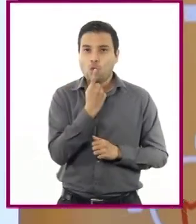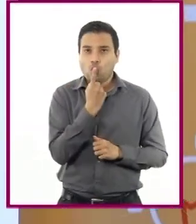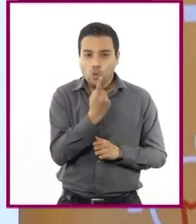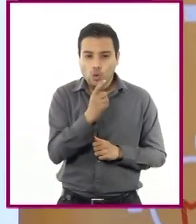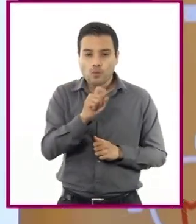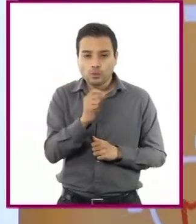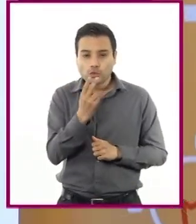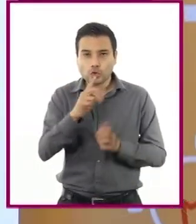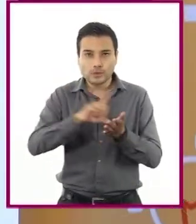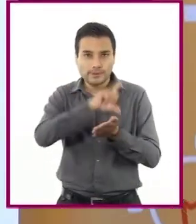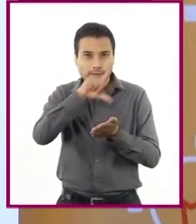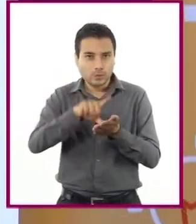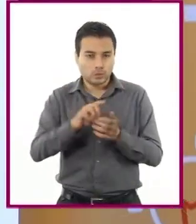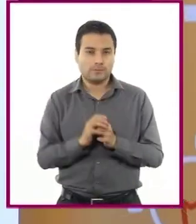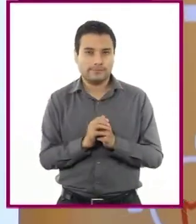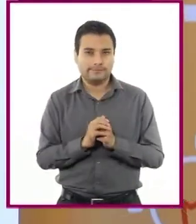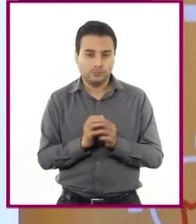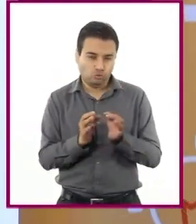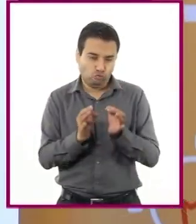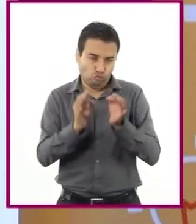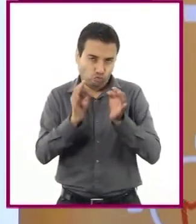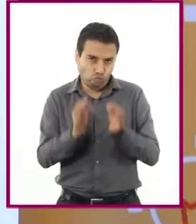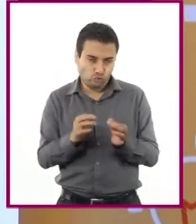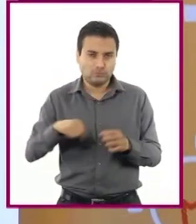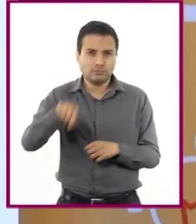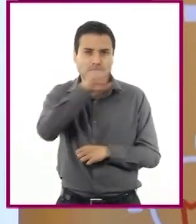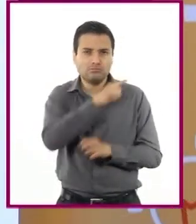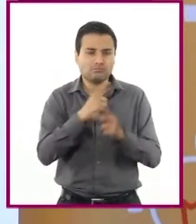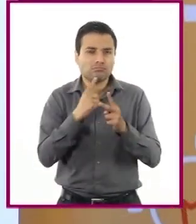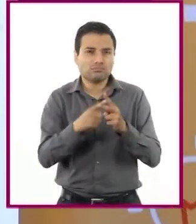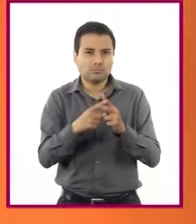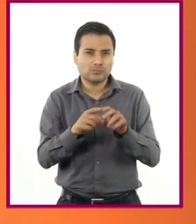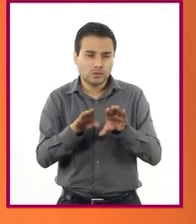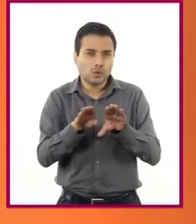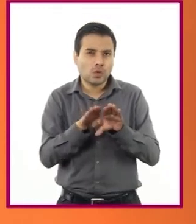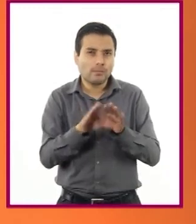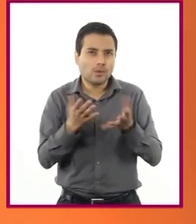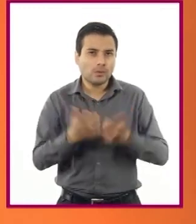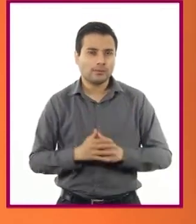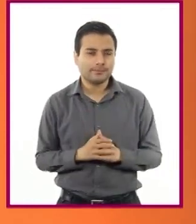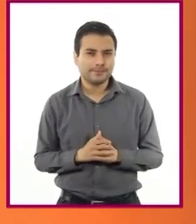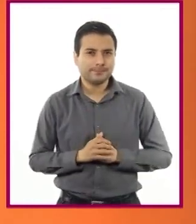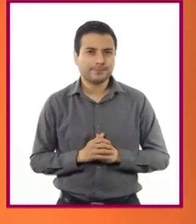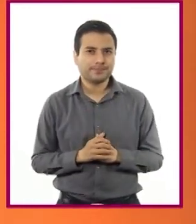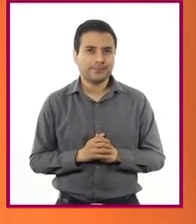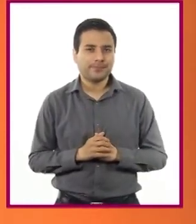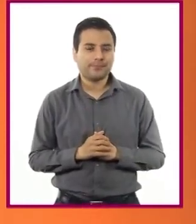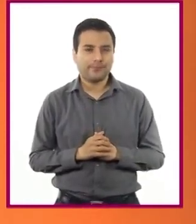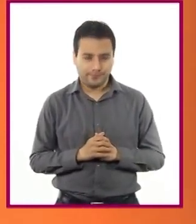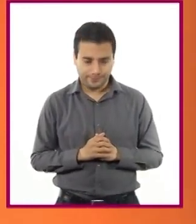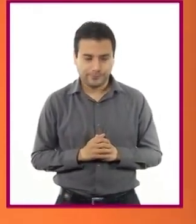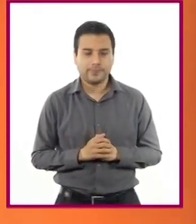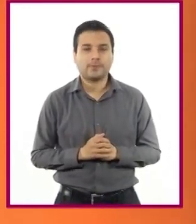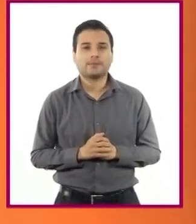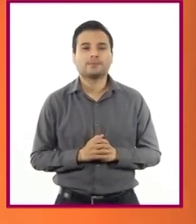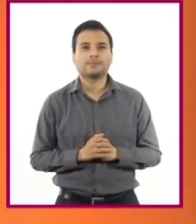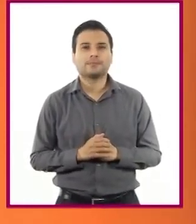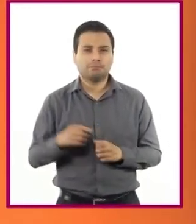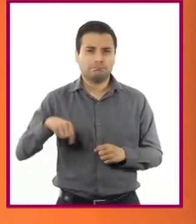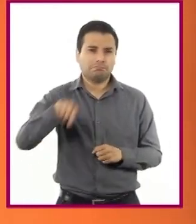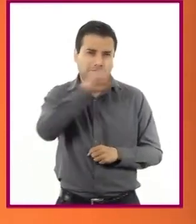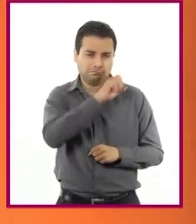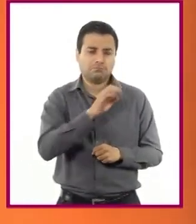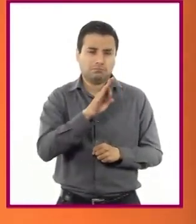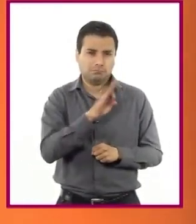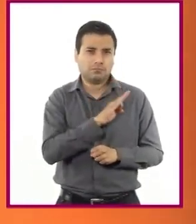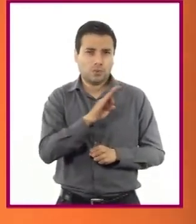la altura del envase de jugo? ¿Cómo podemos obtenerla? Con la información brindada podemos obtener